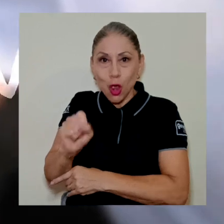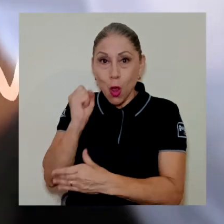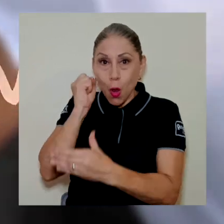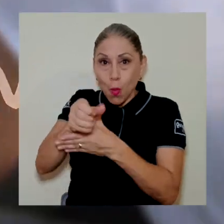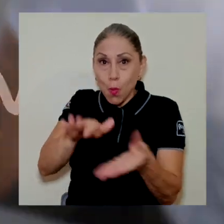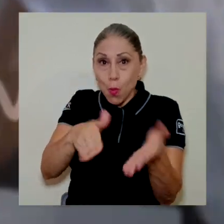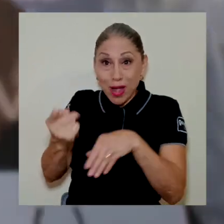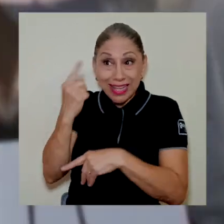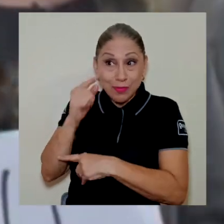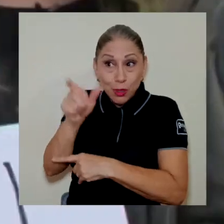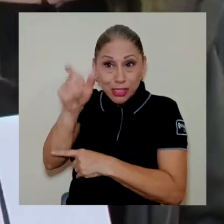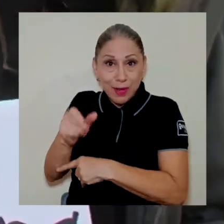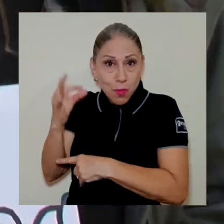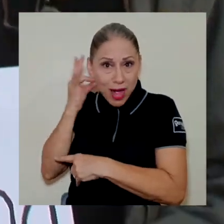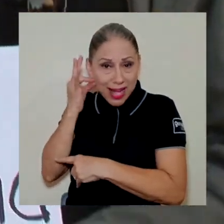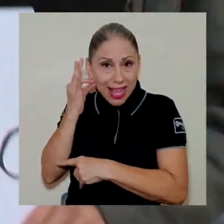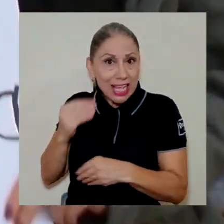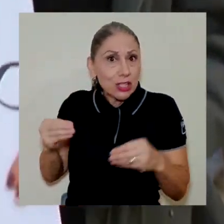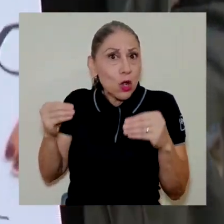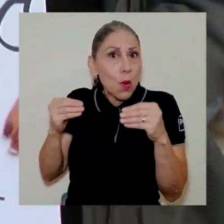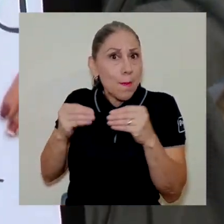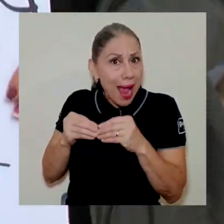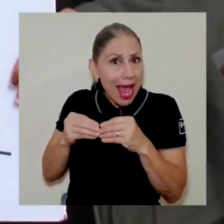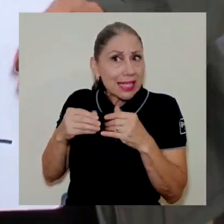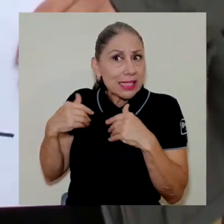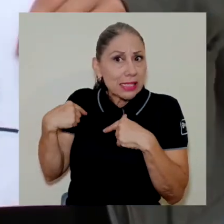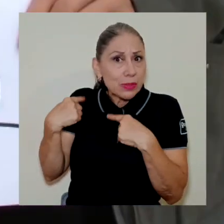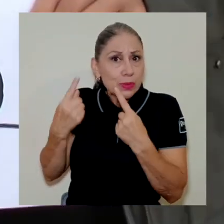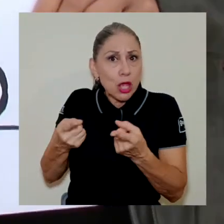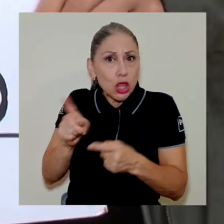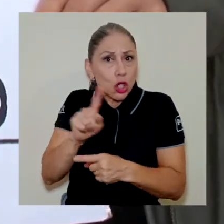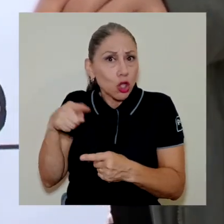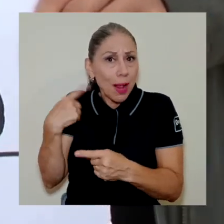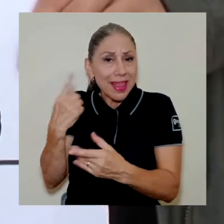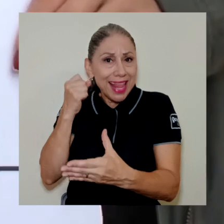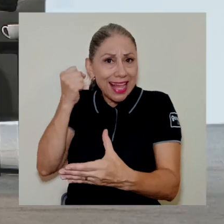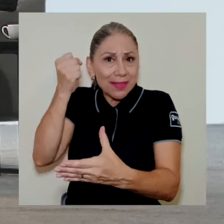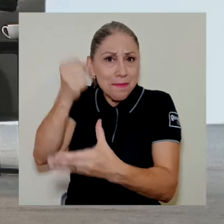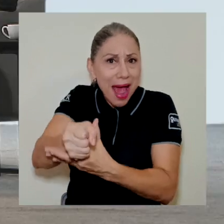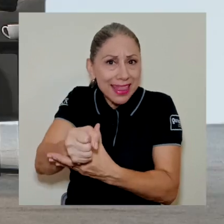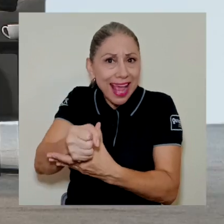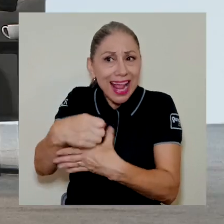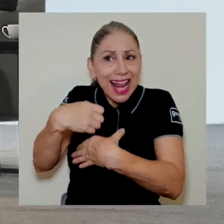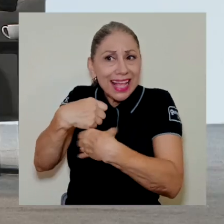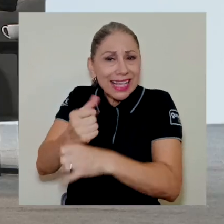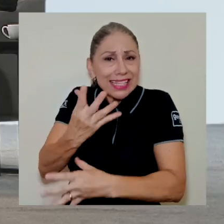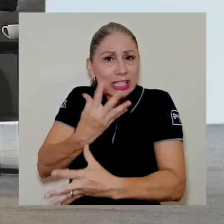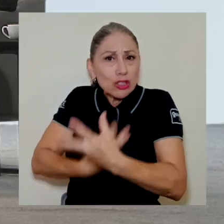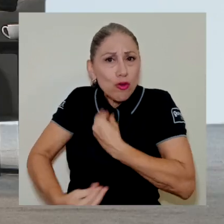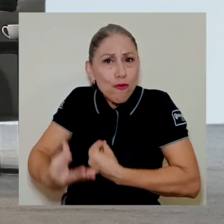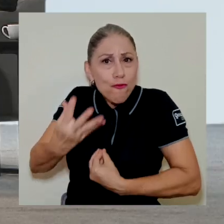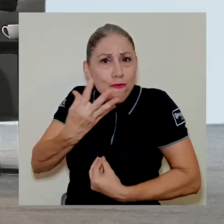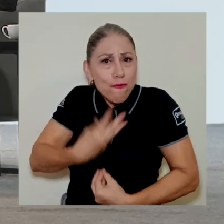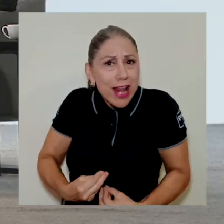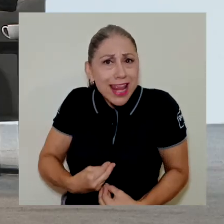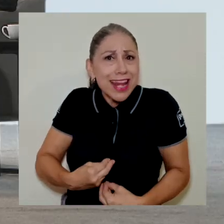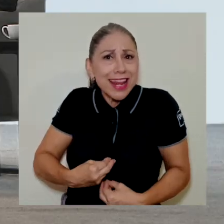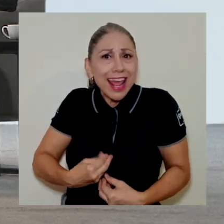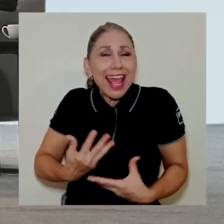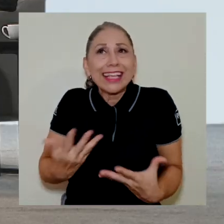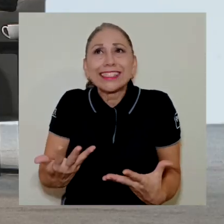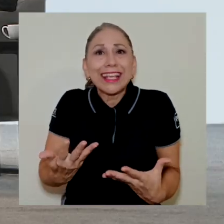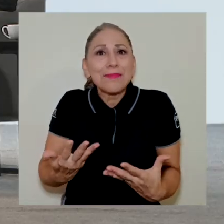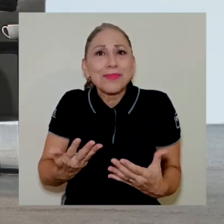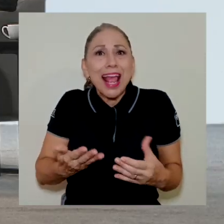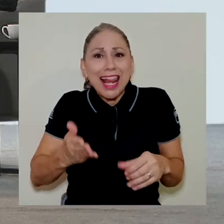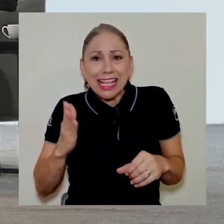son mucho más violentos en el sentido de que no es solo que las matan, es que las torturan. es que las cortan en pedacitos y las